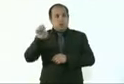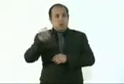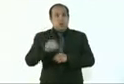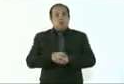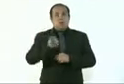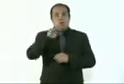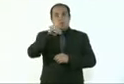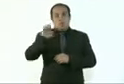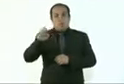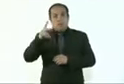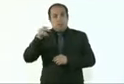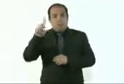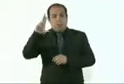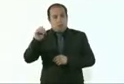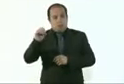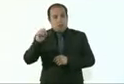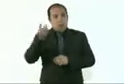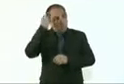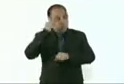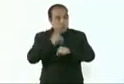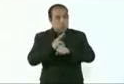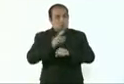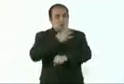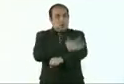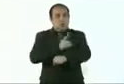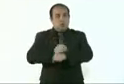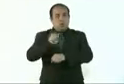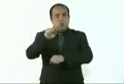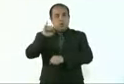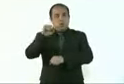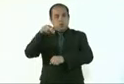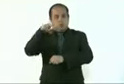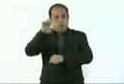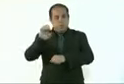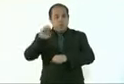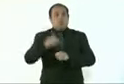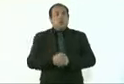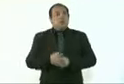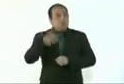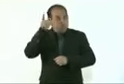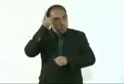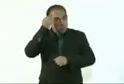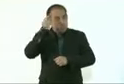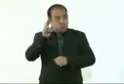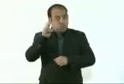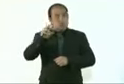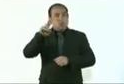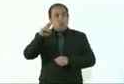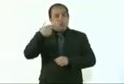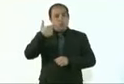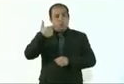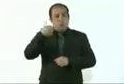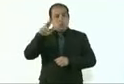Centeno, el coordinador de la SINSAE, el doctor Gustavo Reyes Terán,